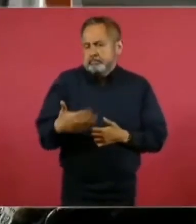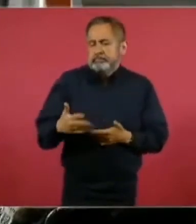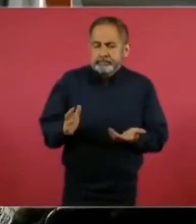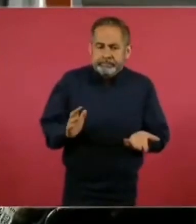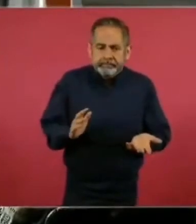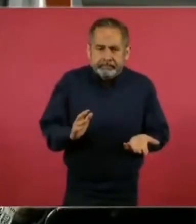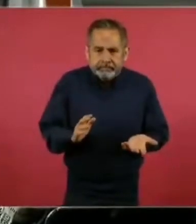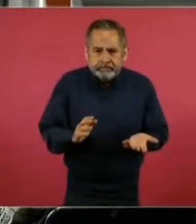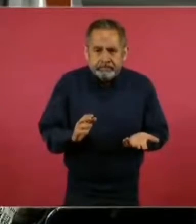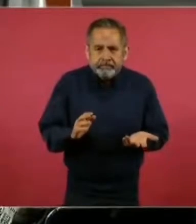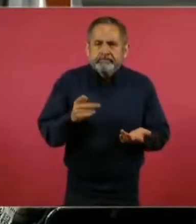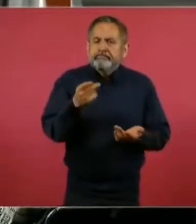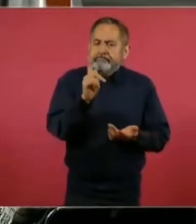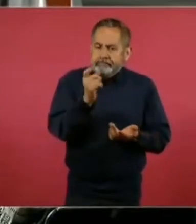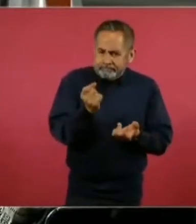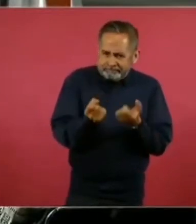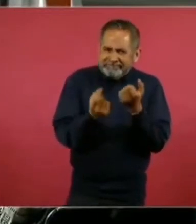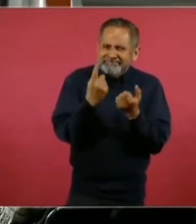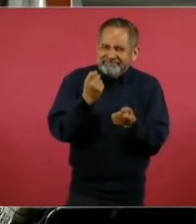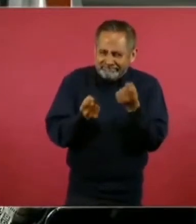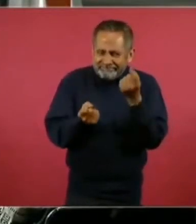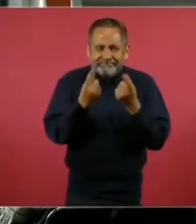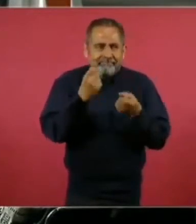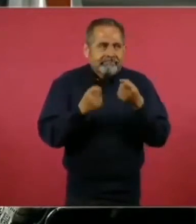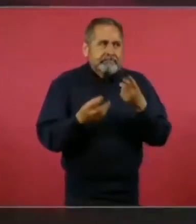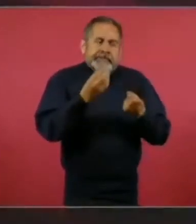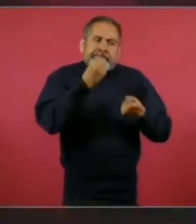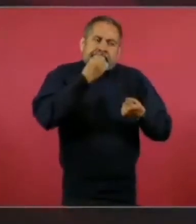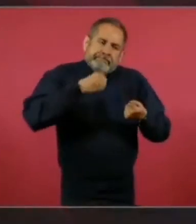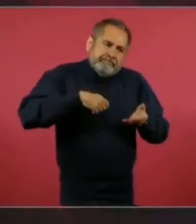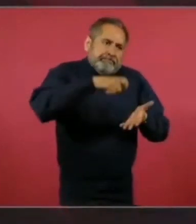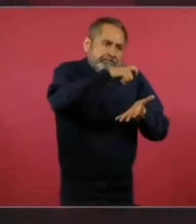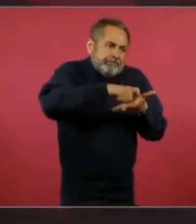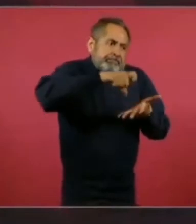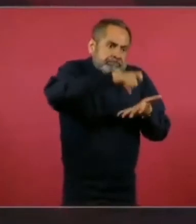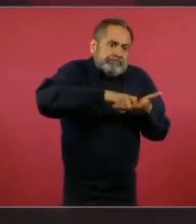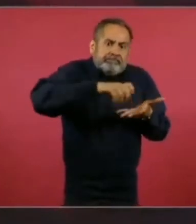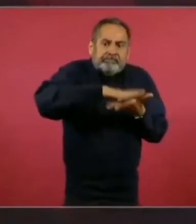hay renglones donde no se sectores